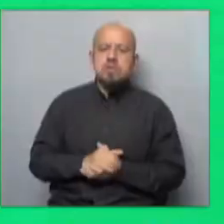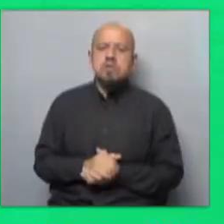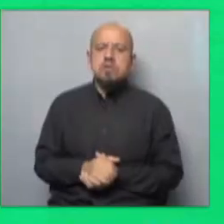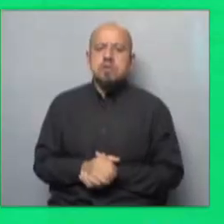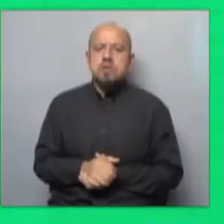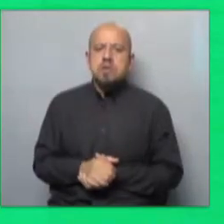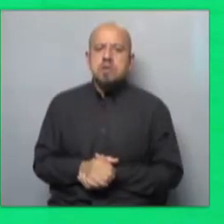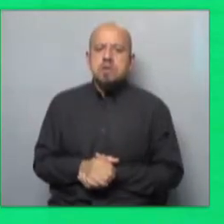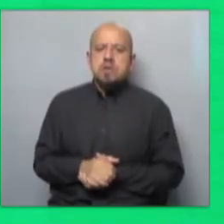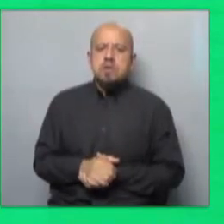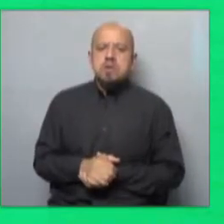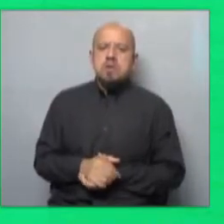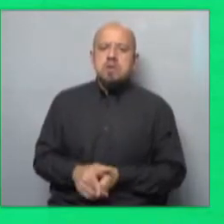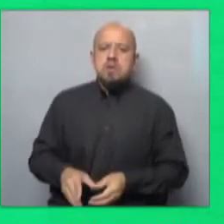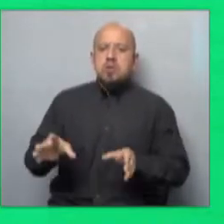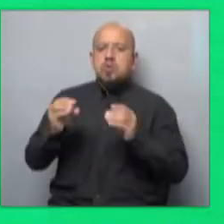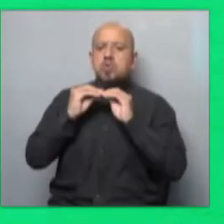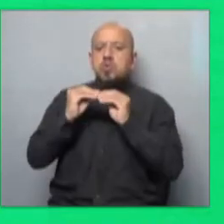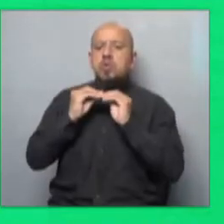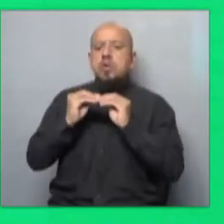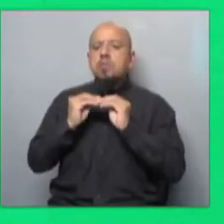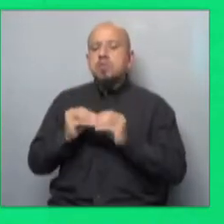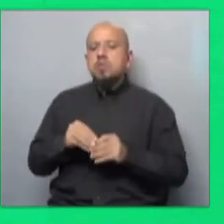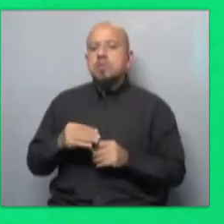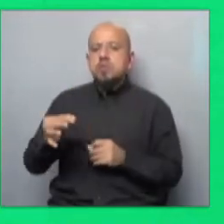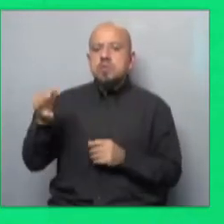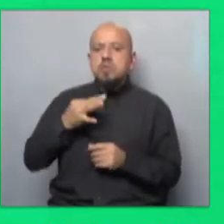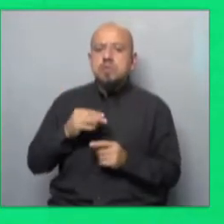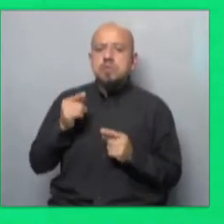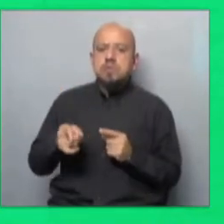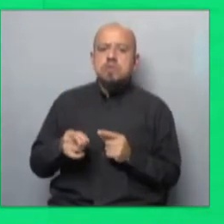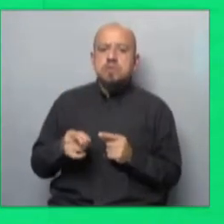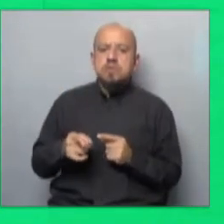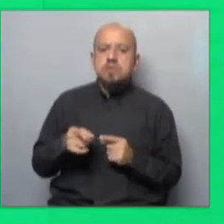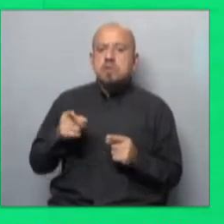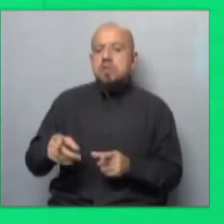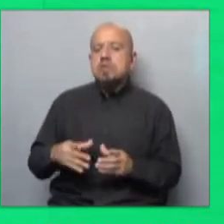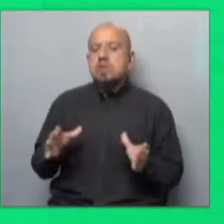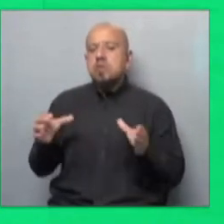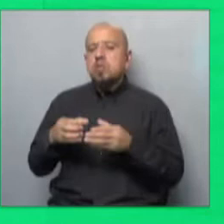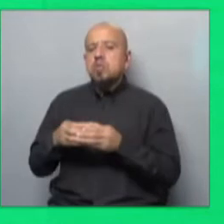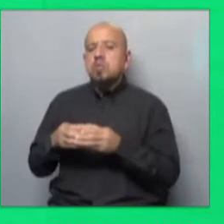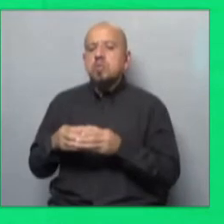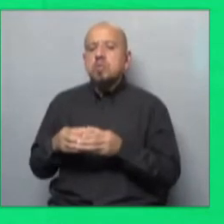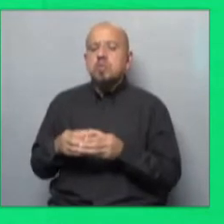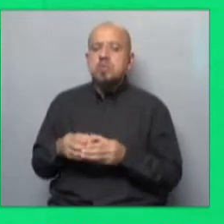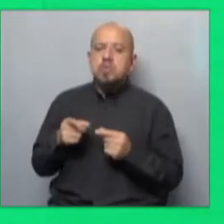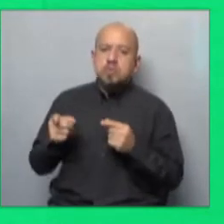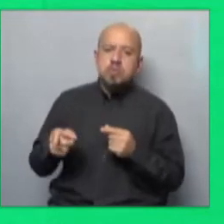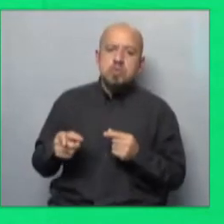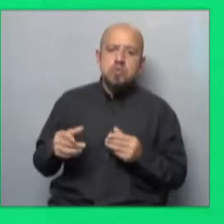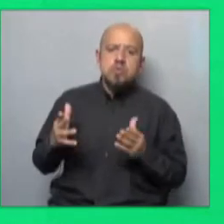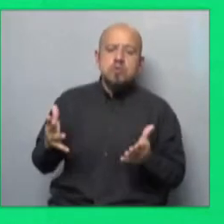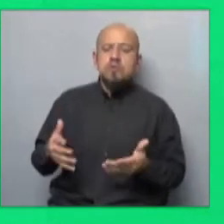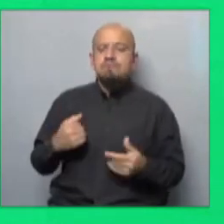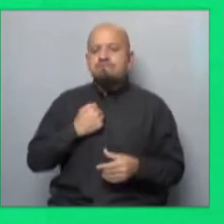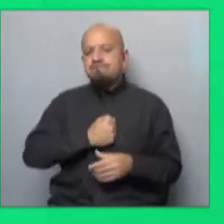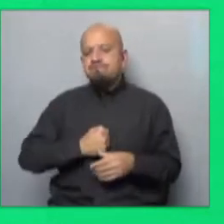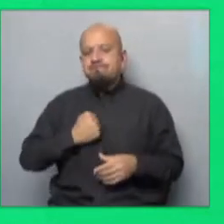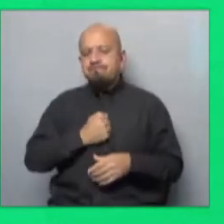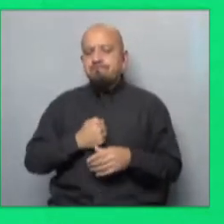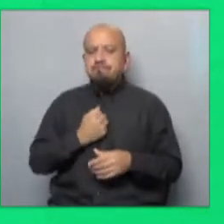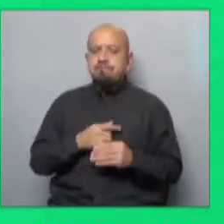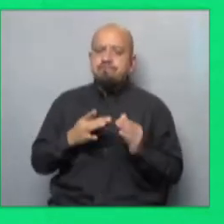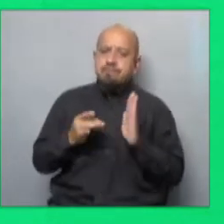bueno cuando consultamos sobre esto lo que nos decían es que ese núcleo duro que mencionabas tincho tuvo o sufrió condiciones